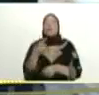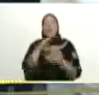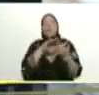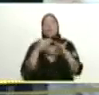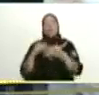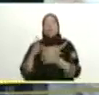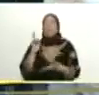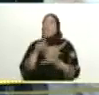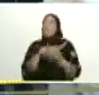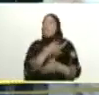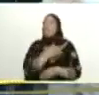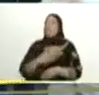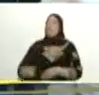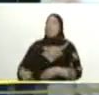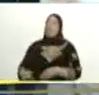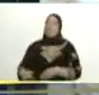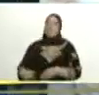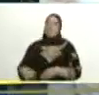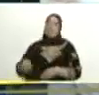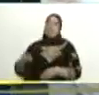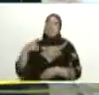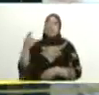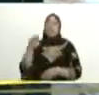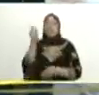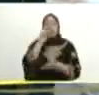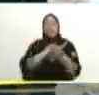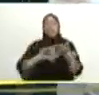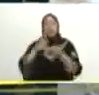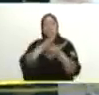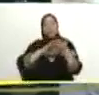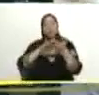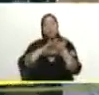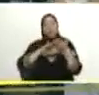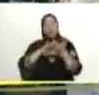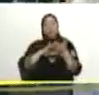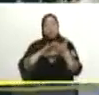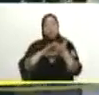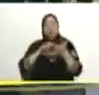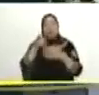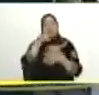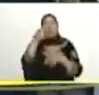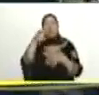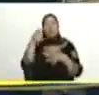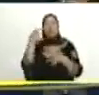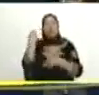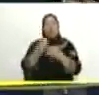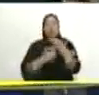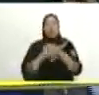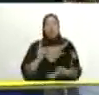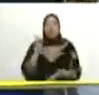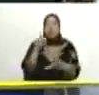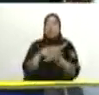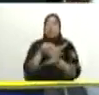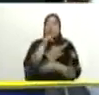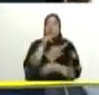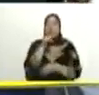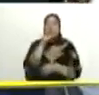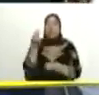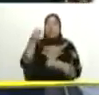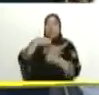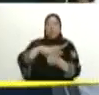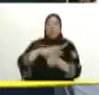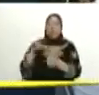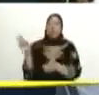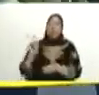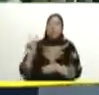estamos, presidente? Primero que nada, en la cartografía social, que es la brújula, como usted lo ha dicho, de los ingresos del